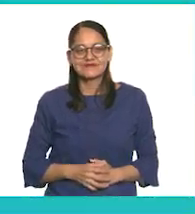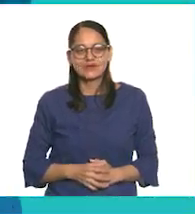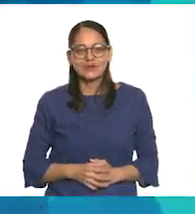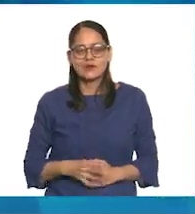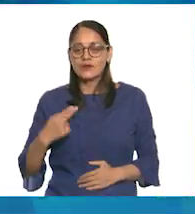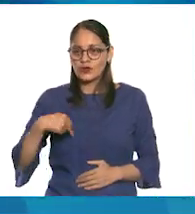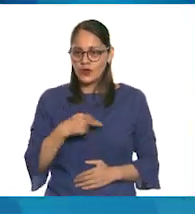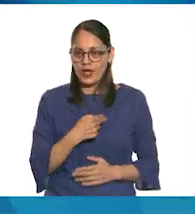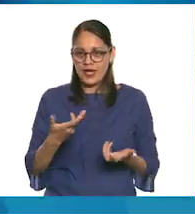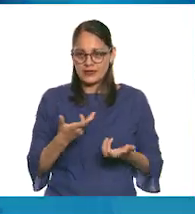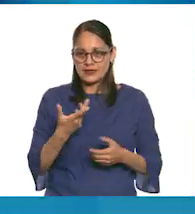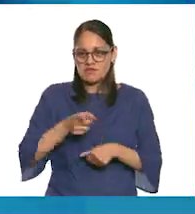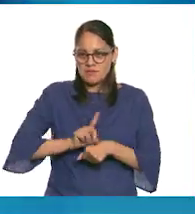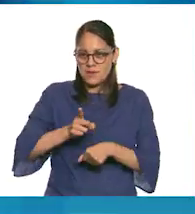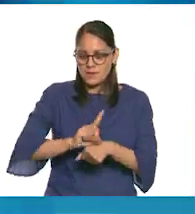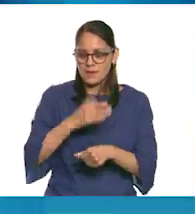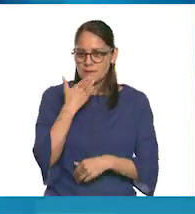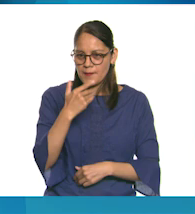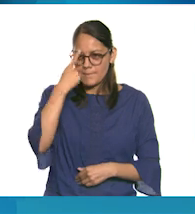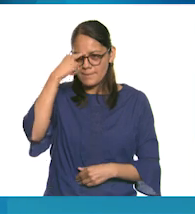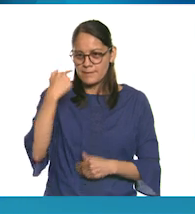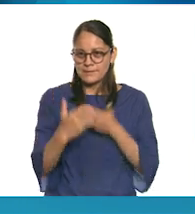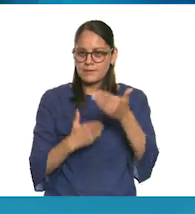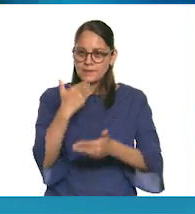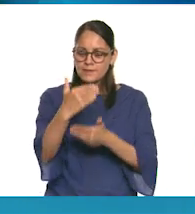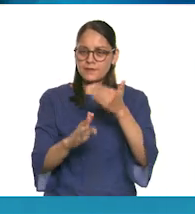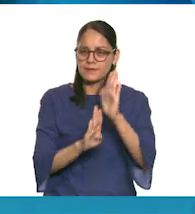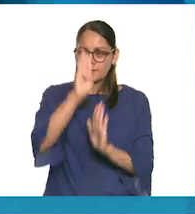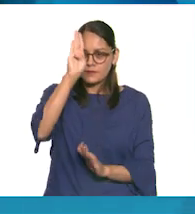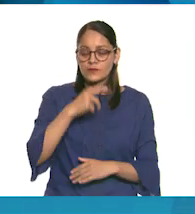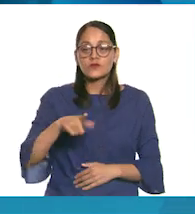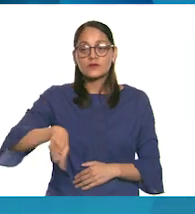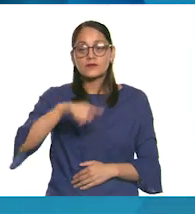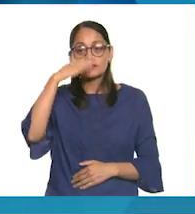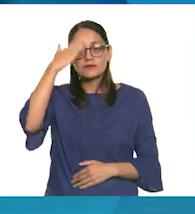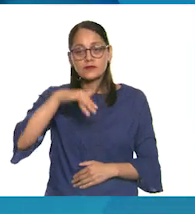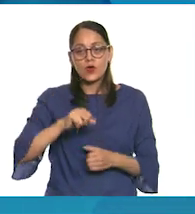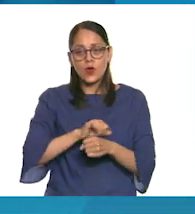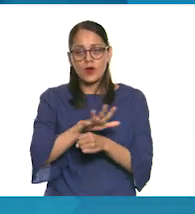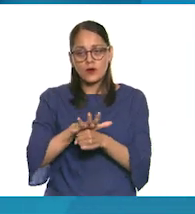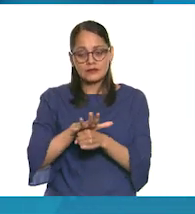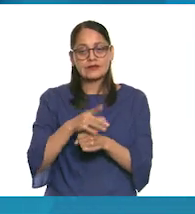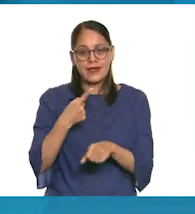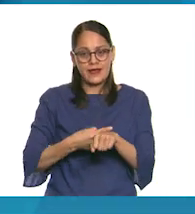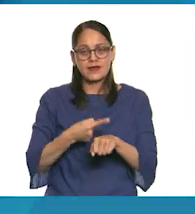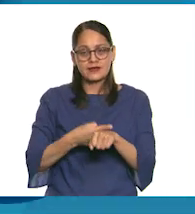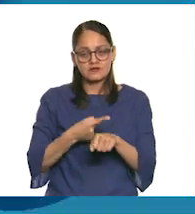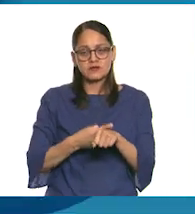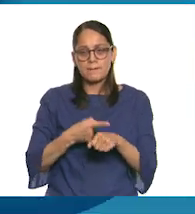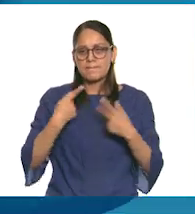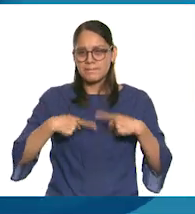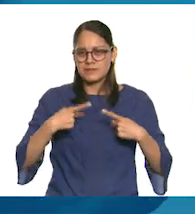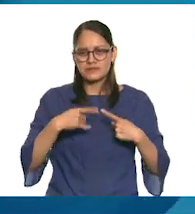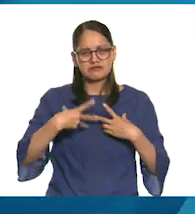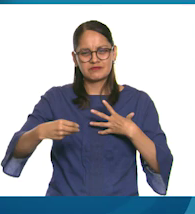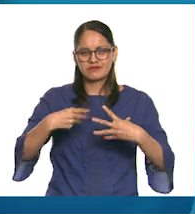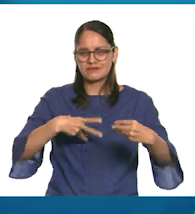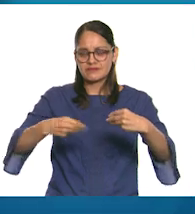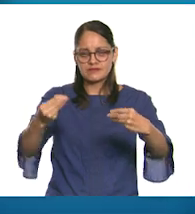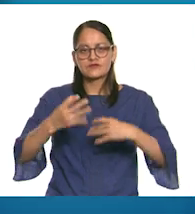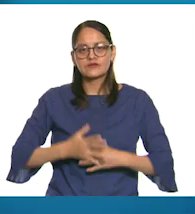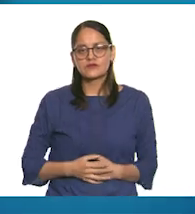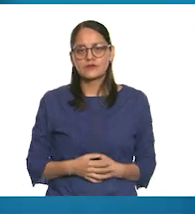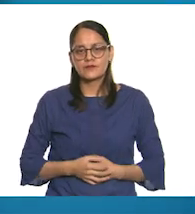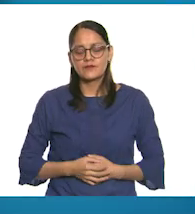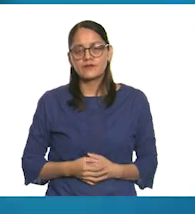Buenas prácticas para seguir adelante. Como todos sabemos, la COVID-19 es una enfermedad que se contagia muy fácilmente entre